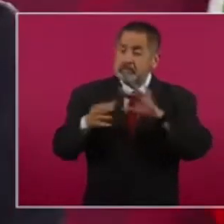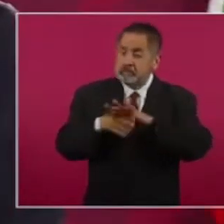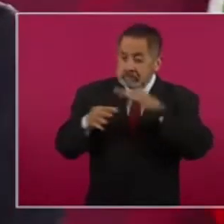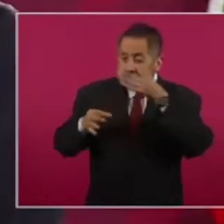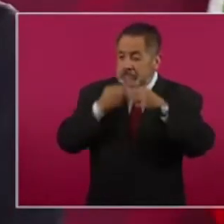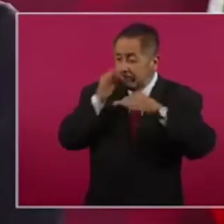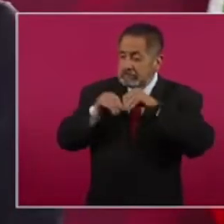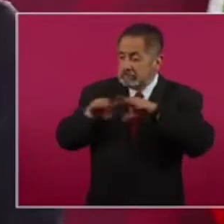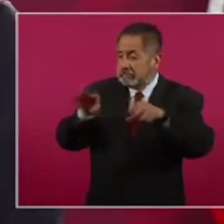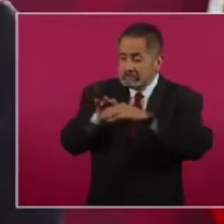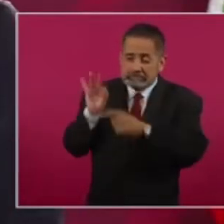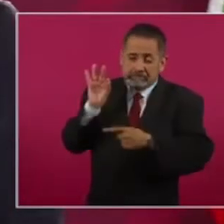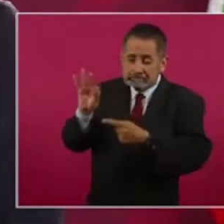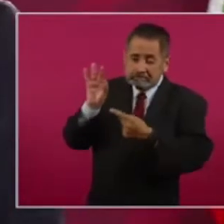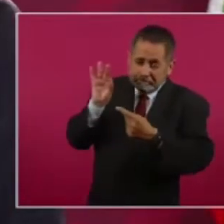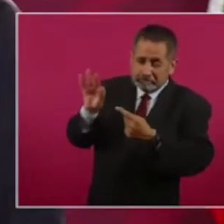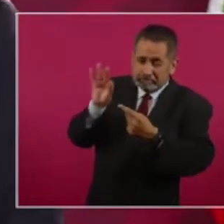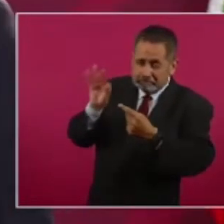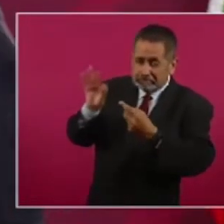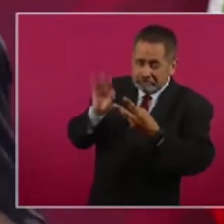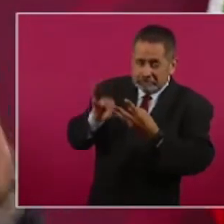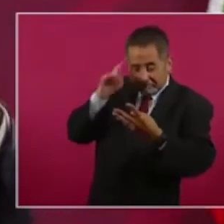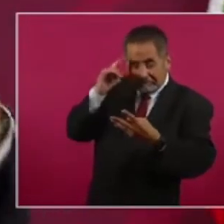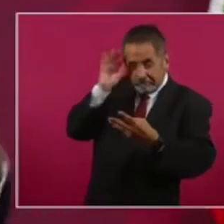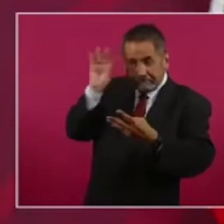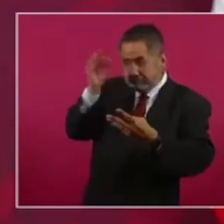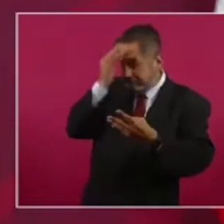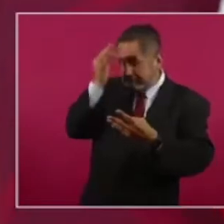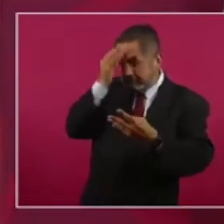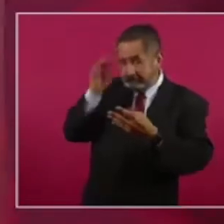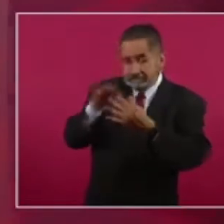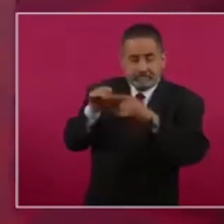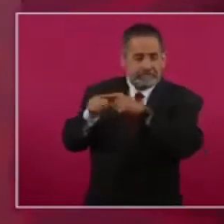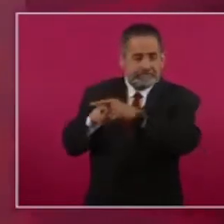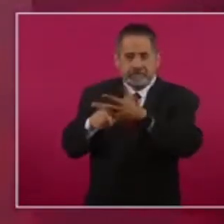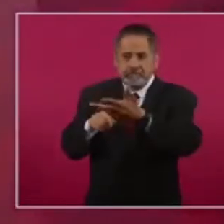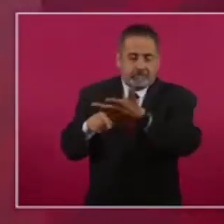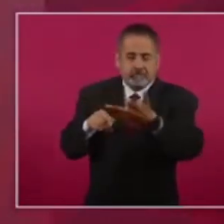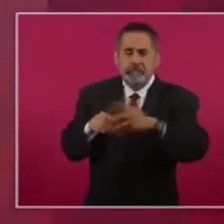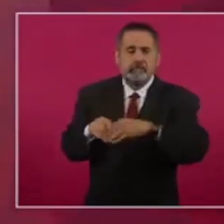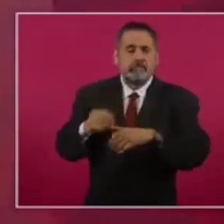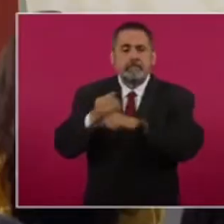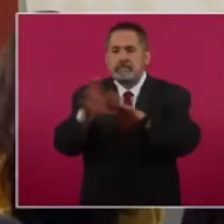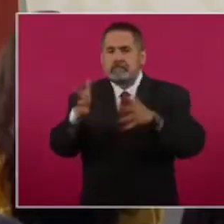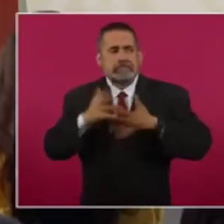medios y no había información suficiente,